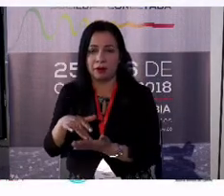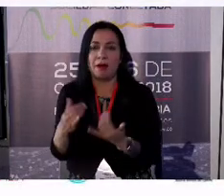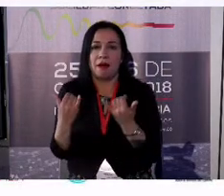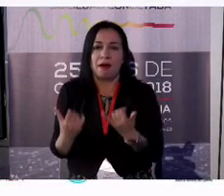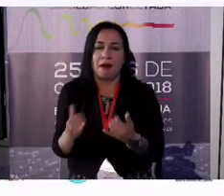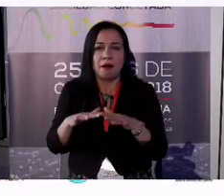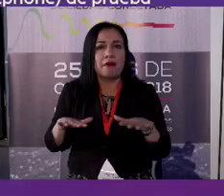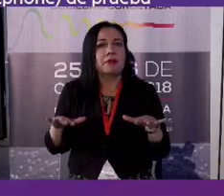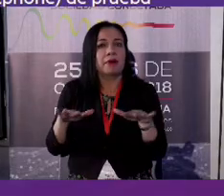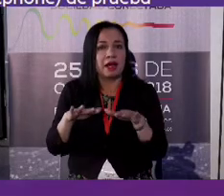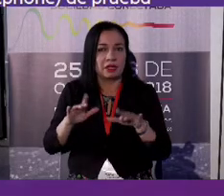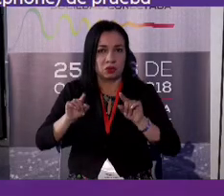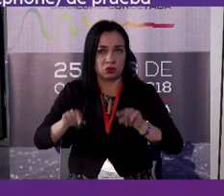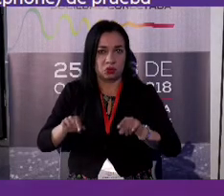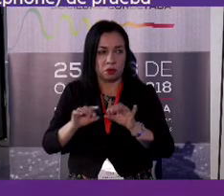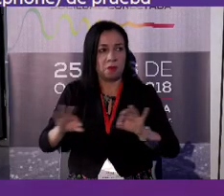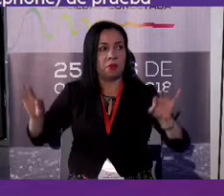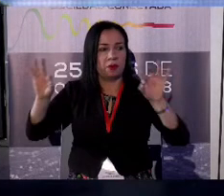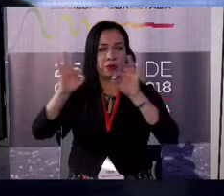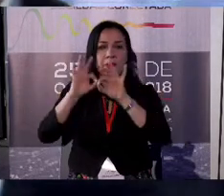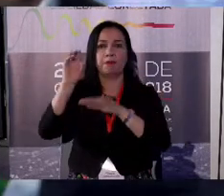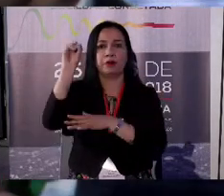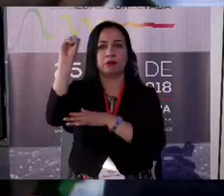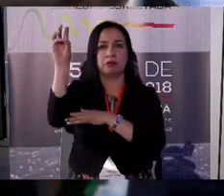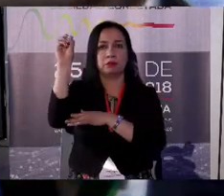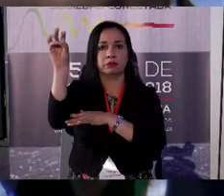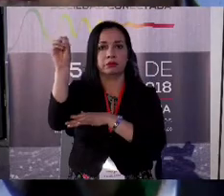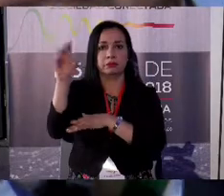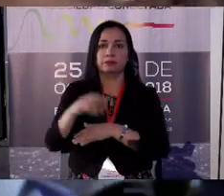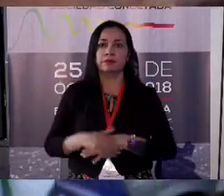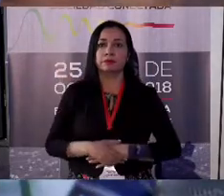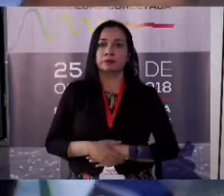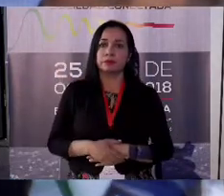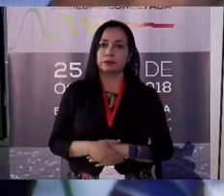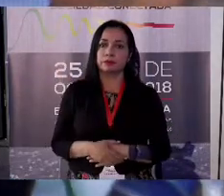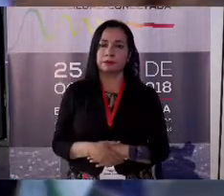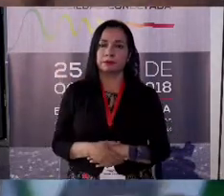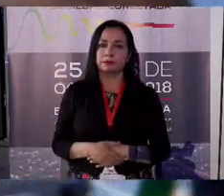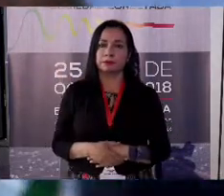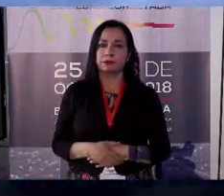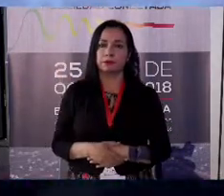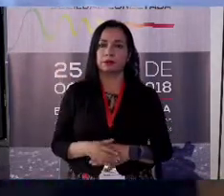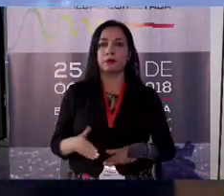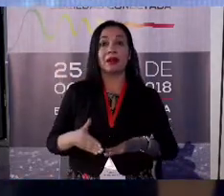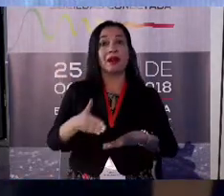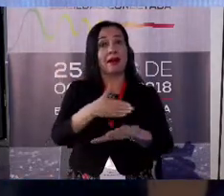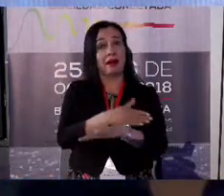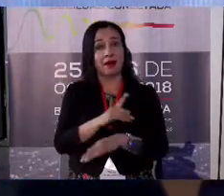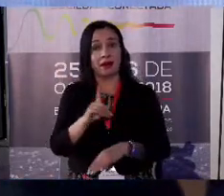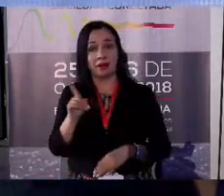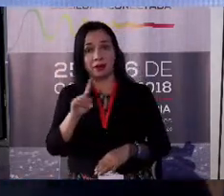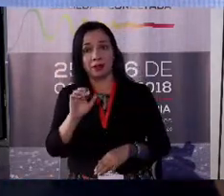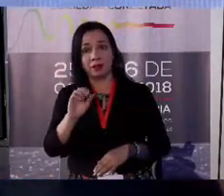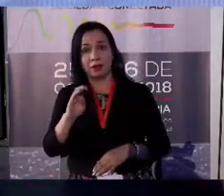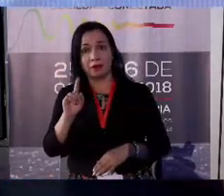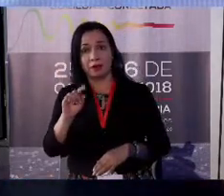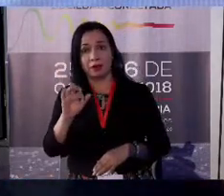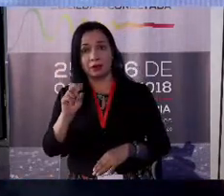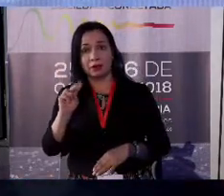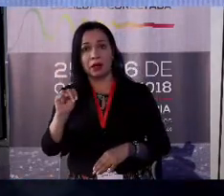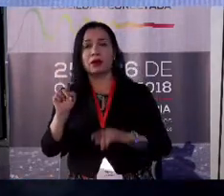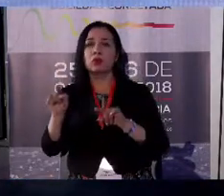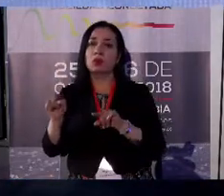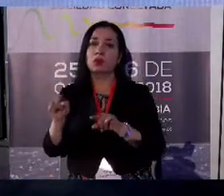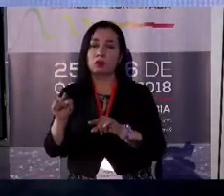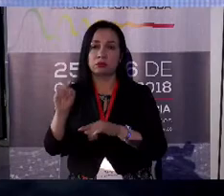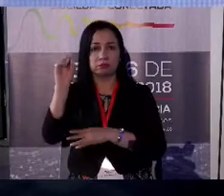este importante foro. Creo que Sebastián hizo una muy buena presentación. Tenemos algunas